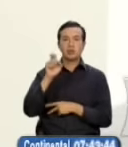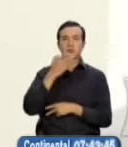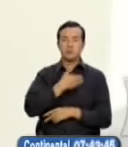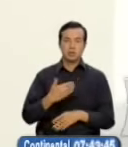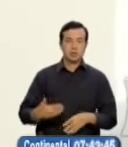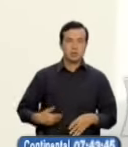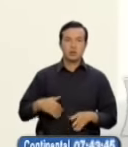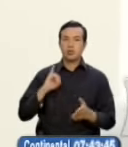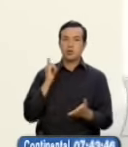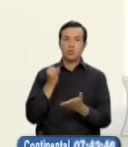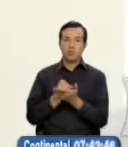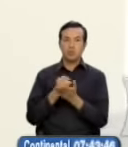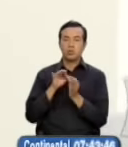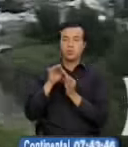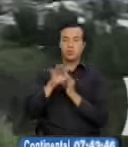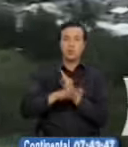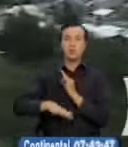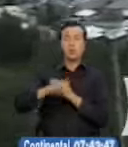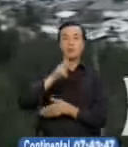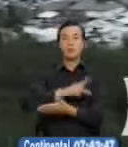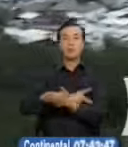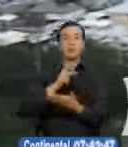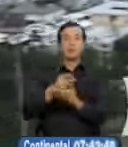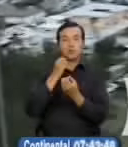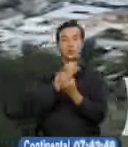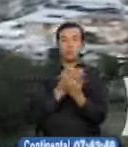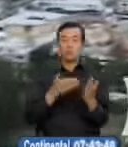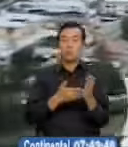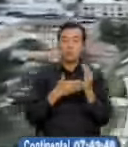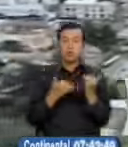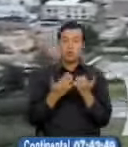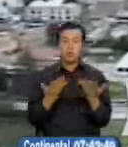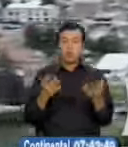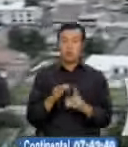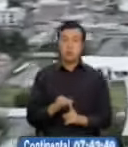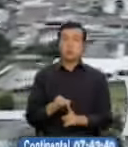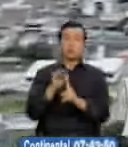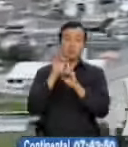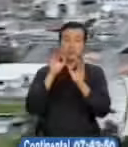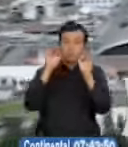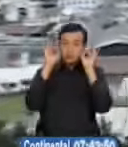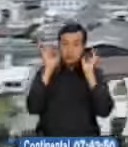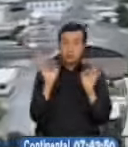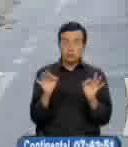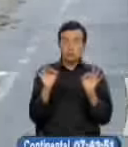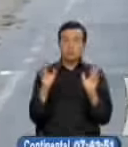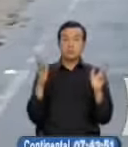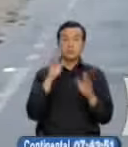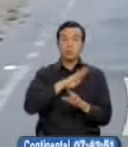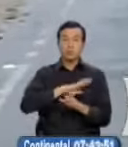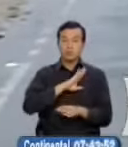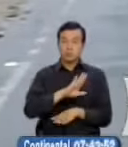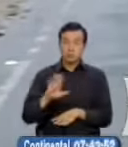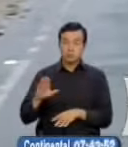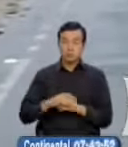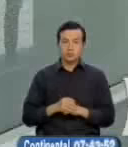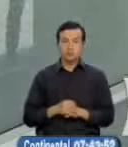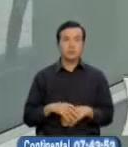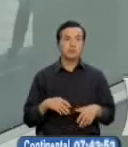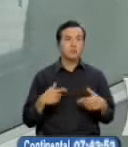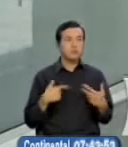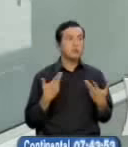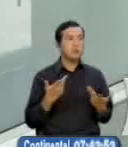Junta Parroquial de San Antonio de Pichincha, manifiesta que el modelo actual no es el idóneo para el desarrollo de los pequeños municipios. De cómo